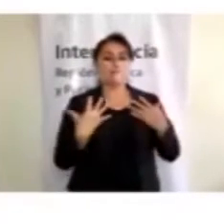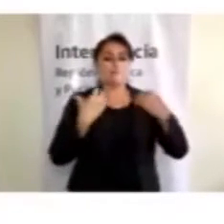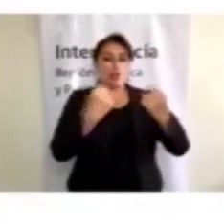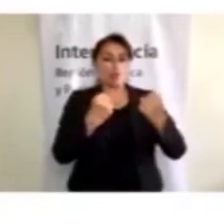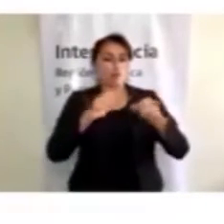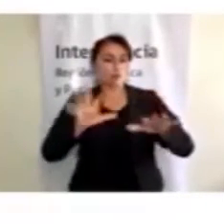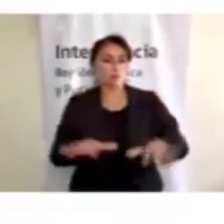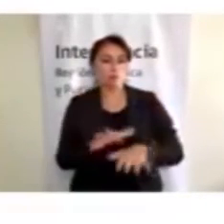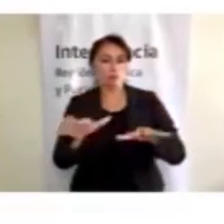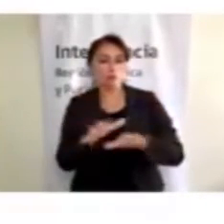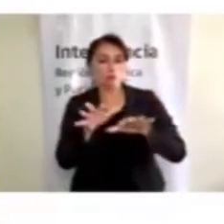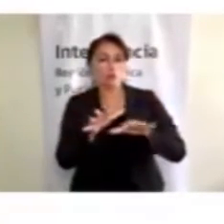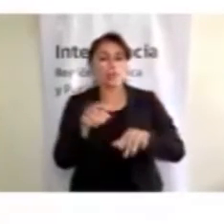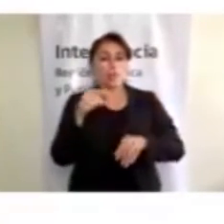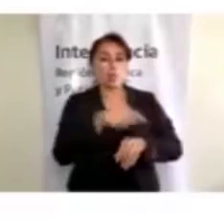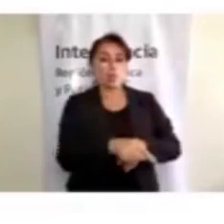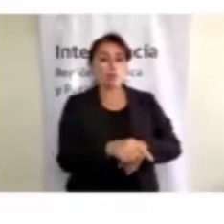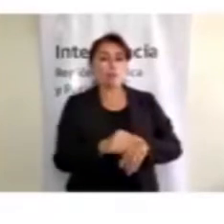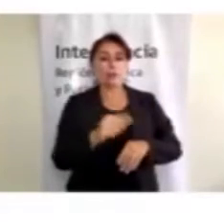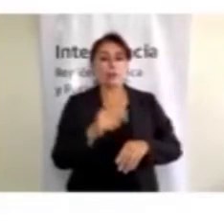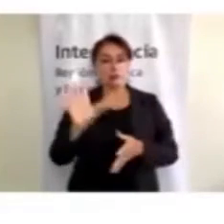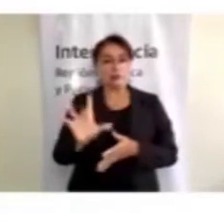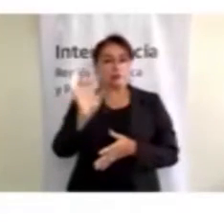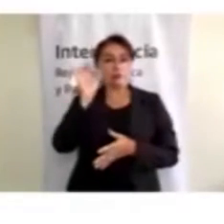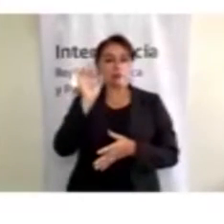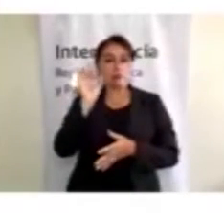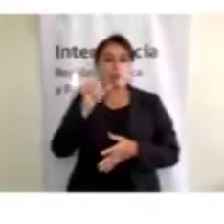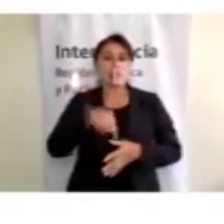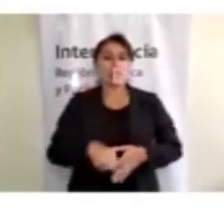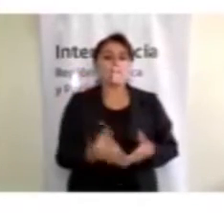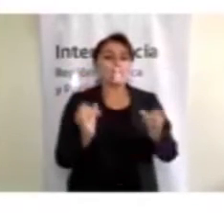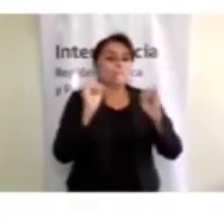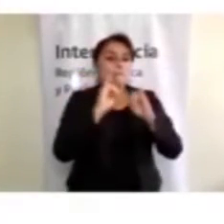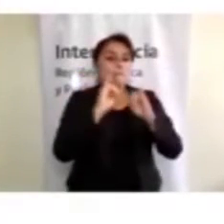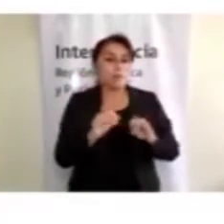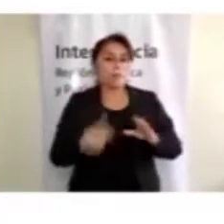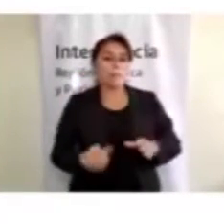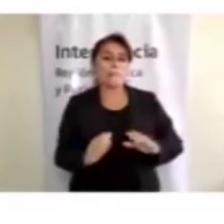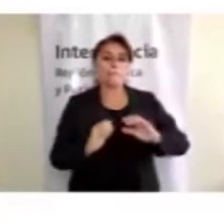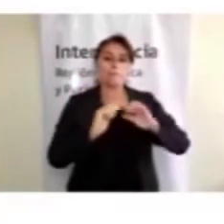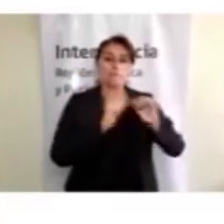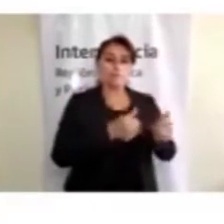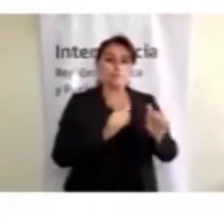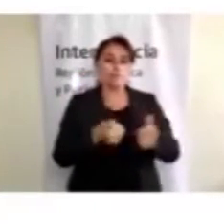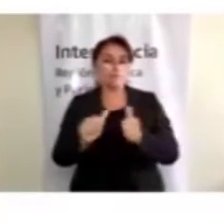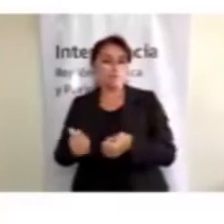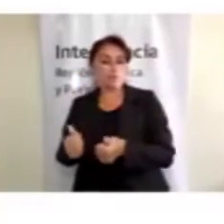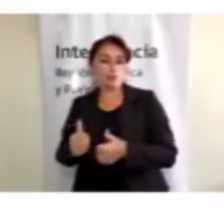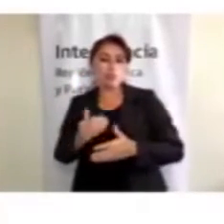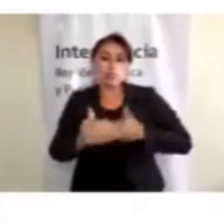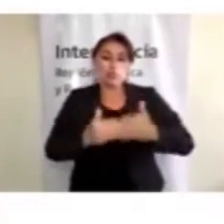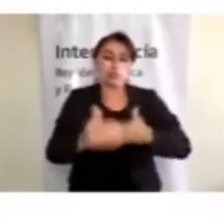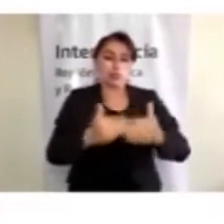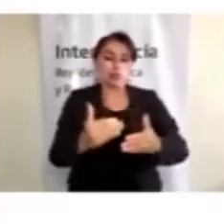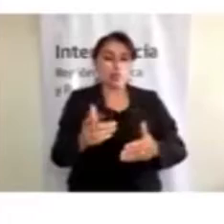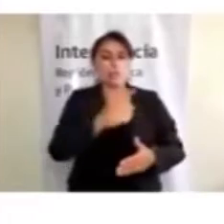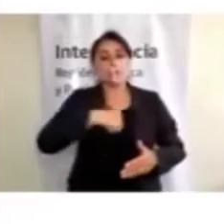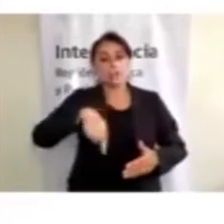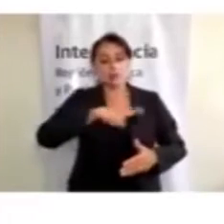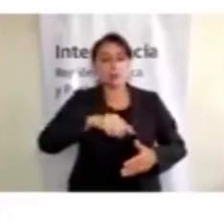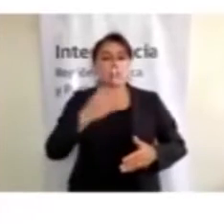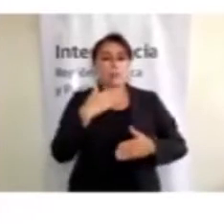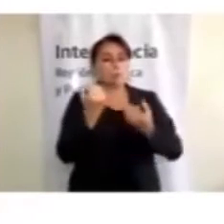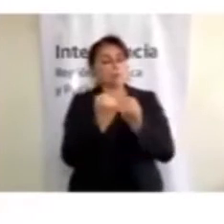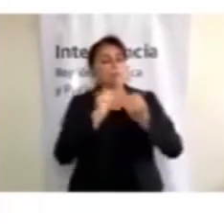sabrán encontrar el camino para salir adelante, de la misma forma en que nosotros saldremos también airosos de esta